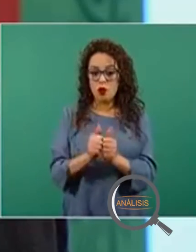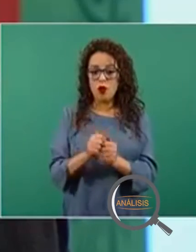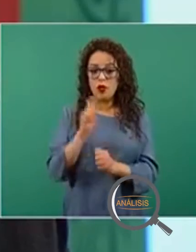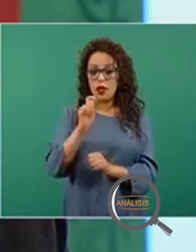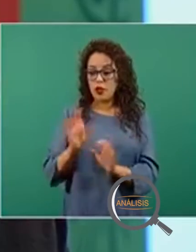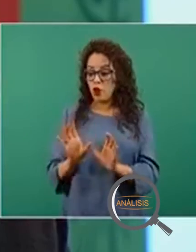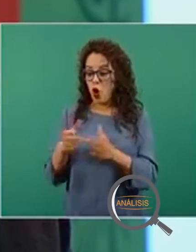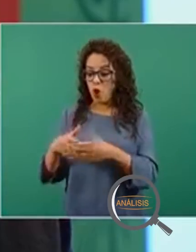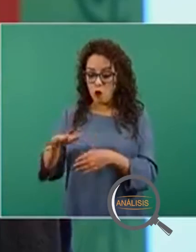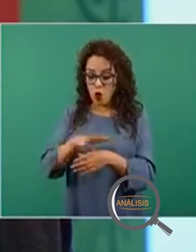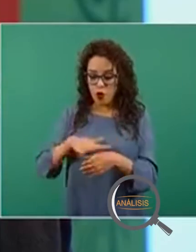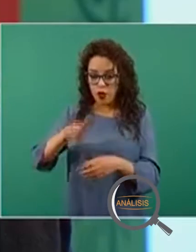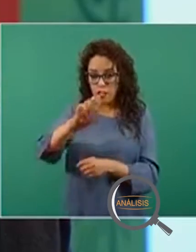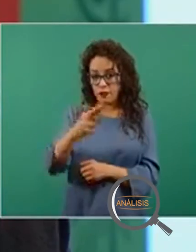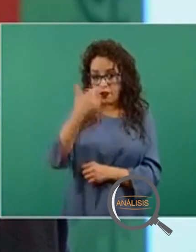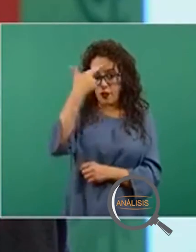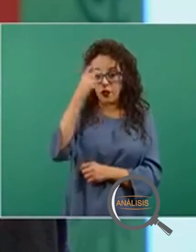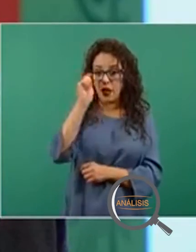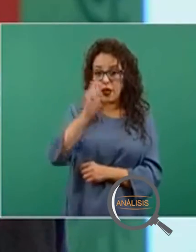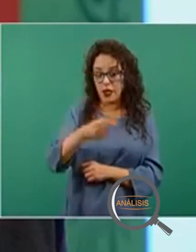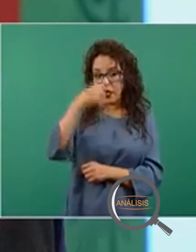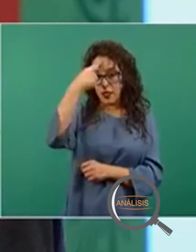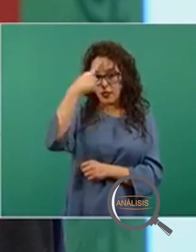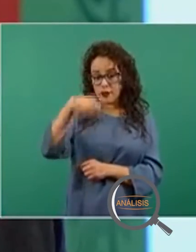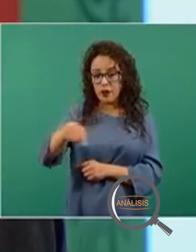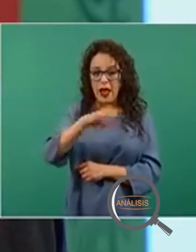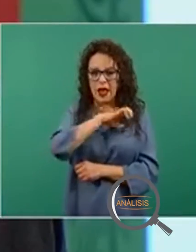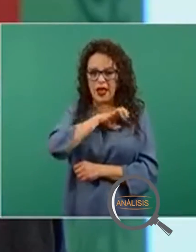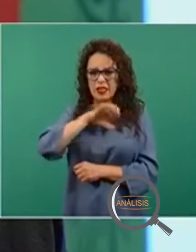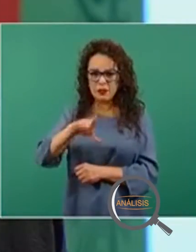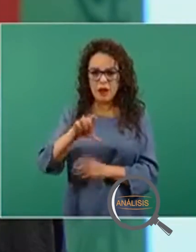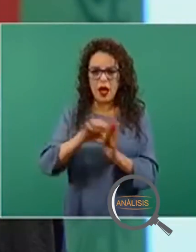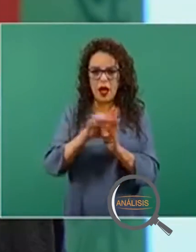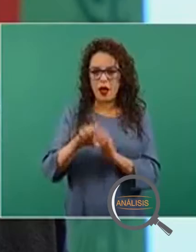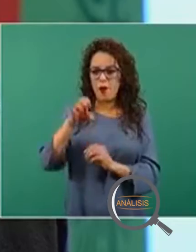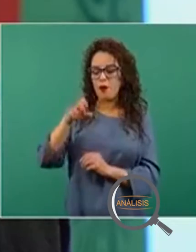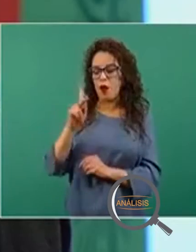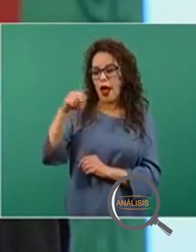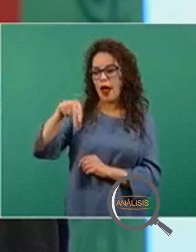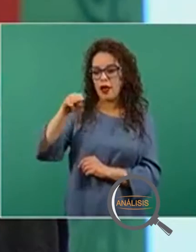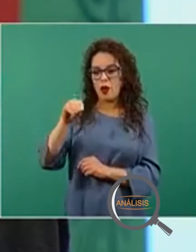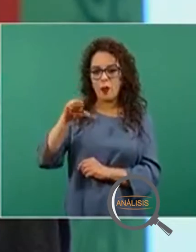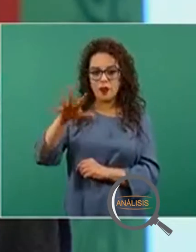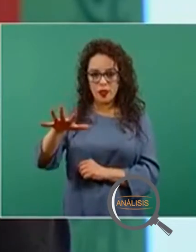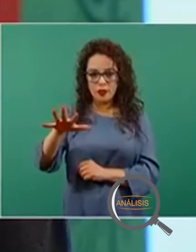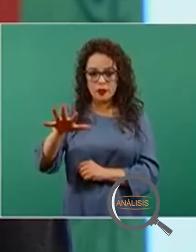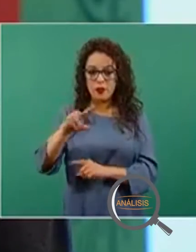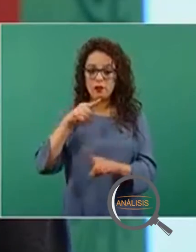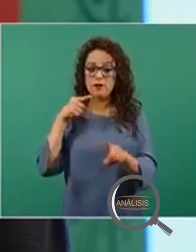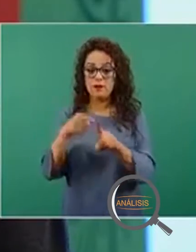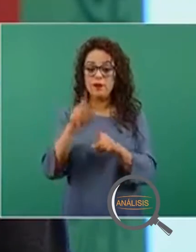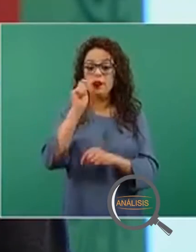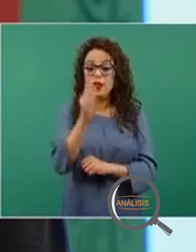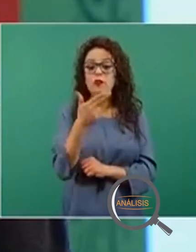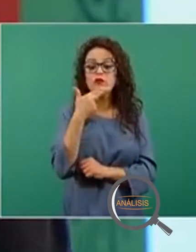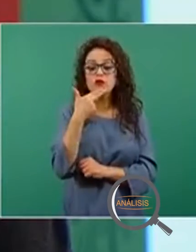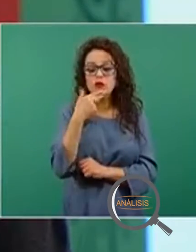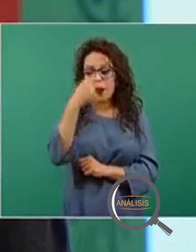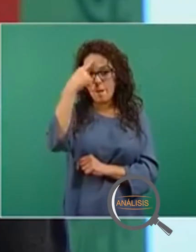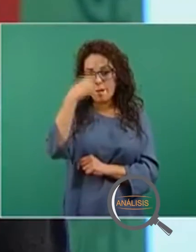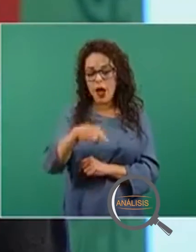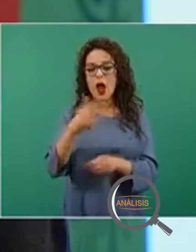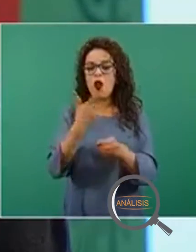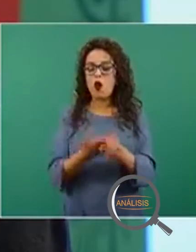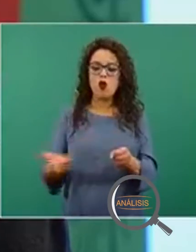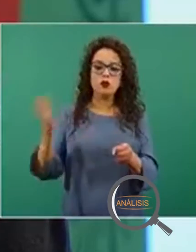cubrebocas quirúrgicos, sobre todo, o los especializados como el N95, también están reservados para el